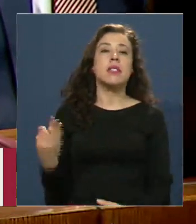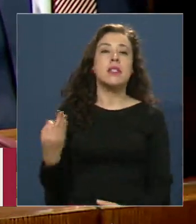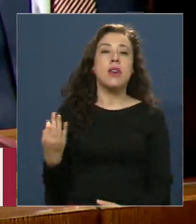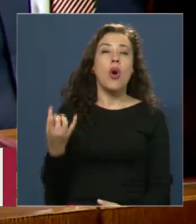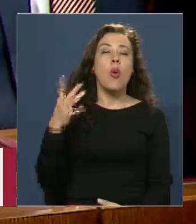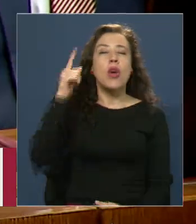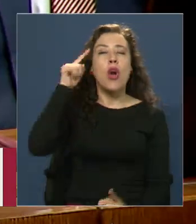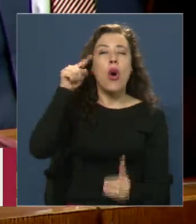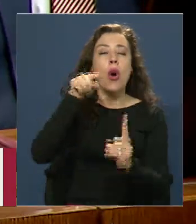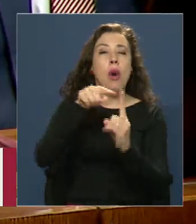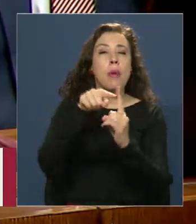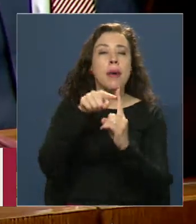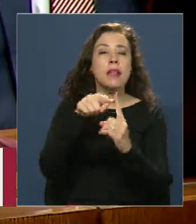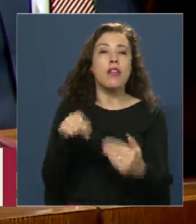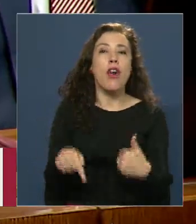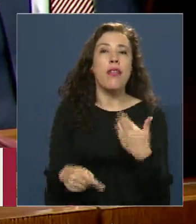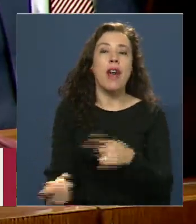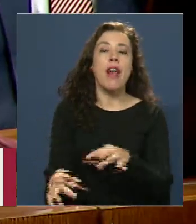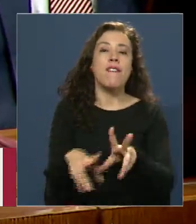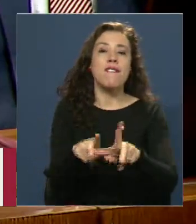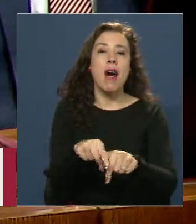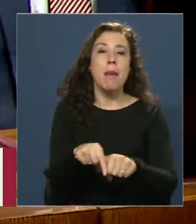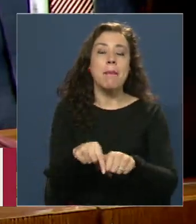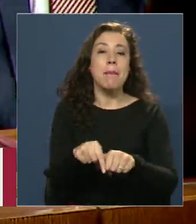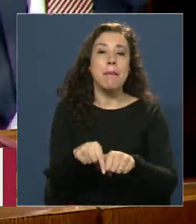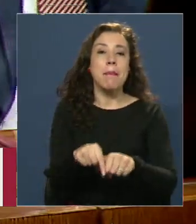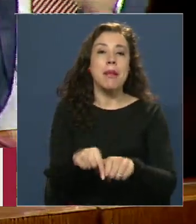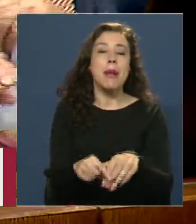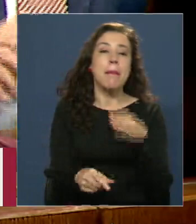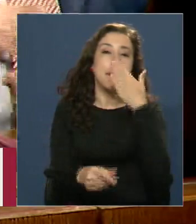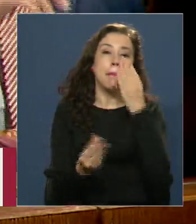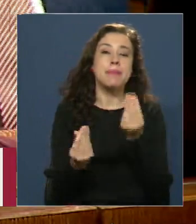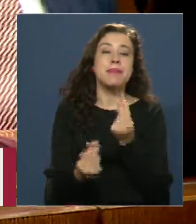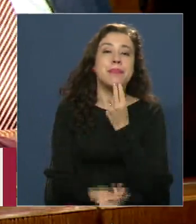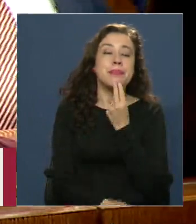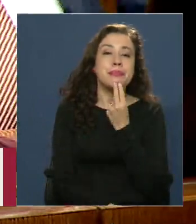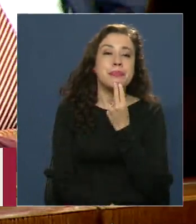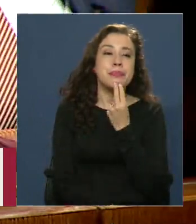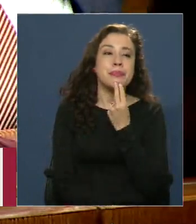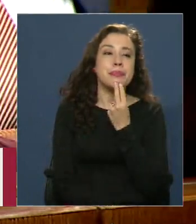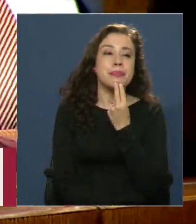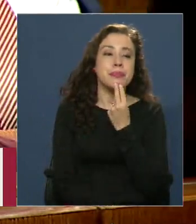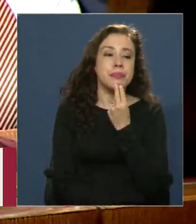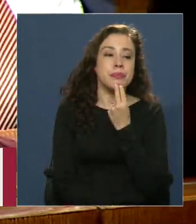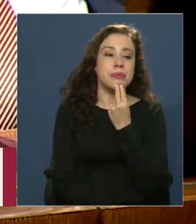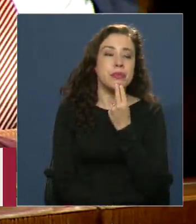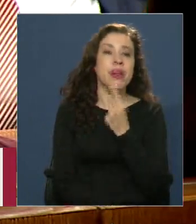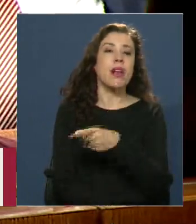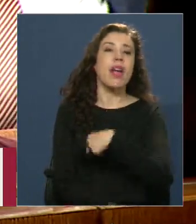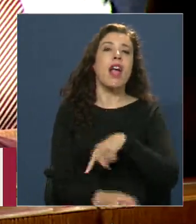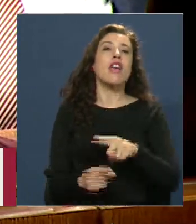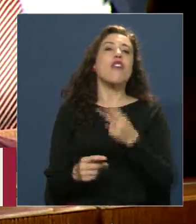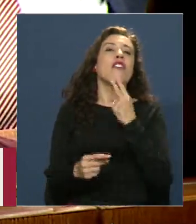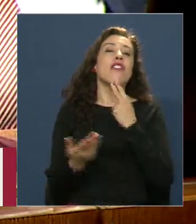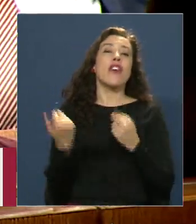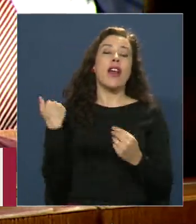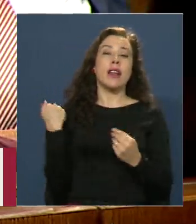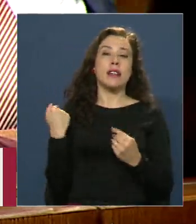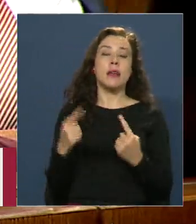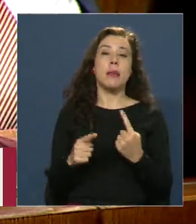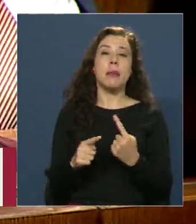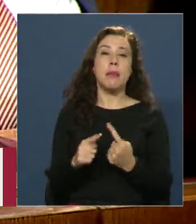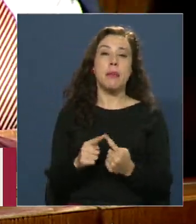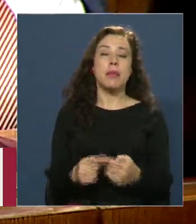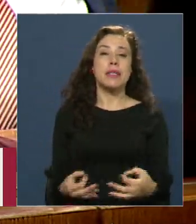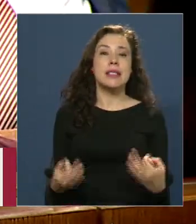único propósito de darle a su familia y sus seres queridos una mejor calidad de vida respecto de la que ellos pudieron acceder, a través